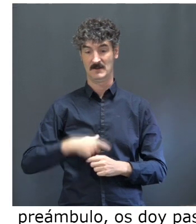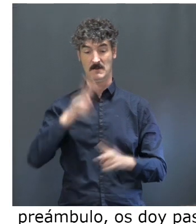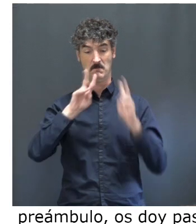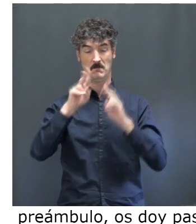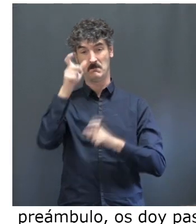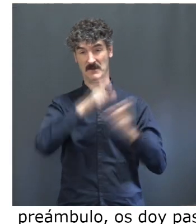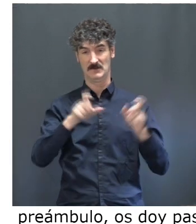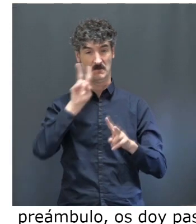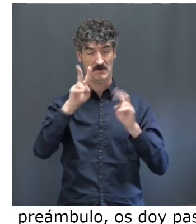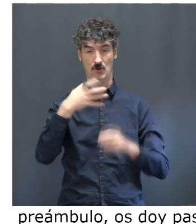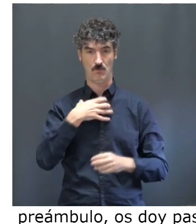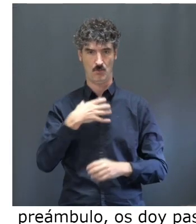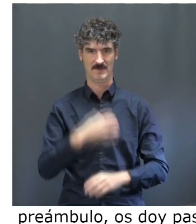ver.